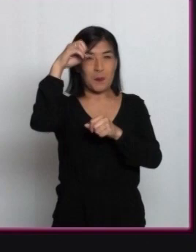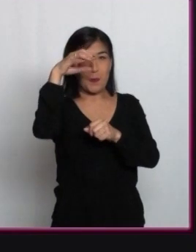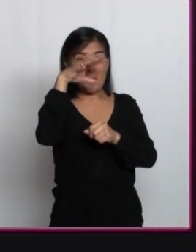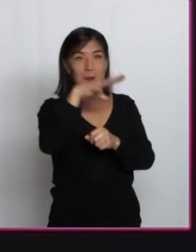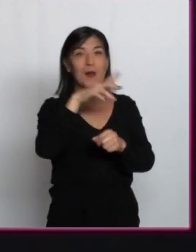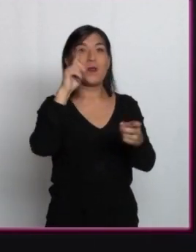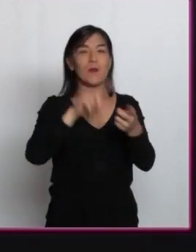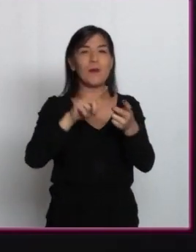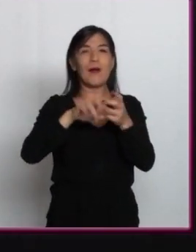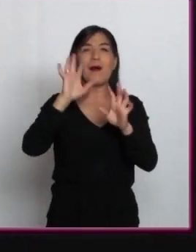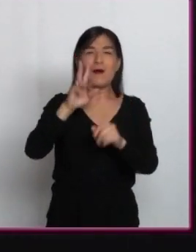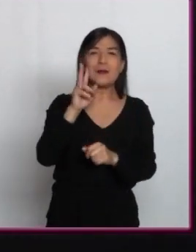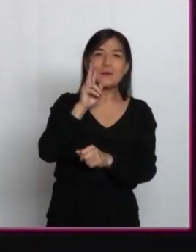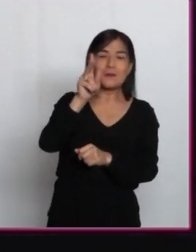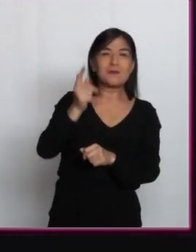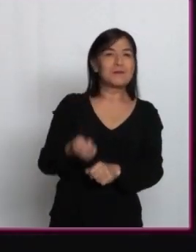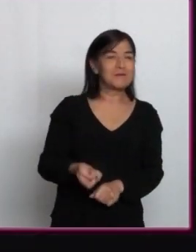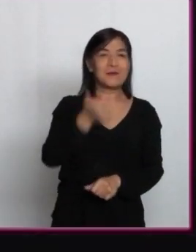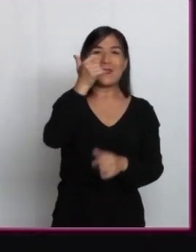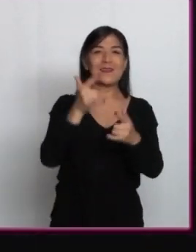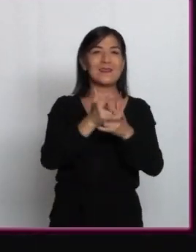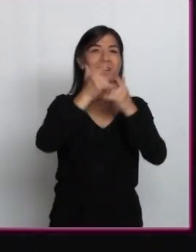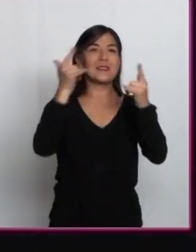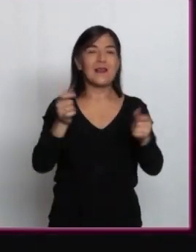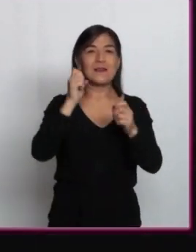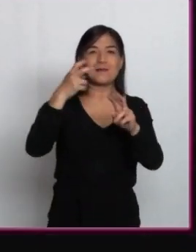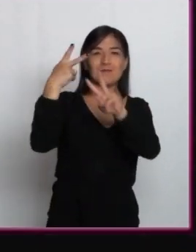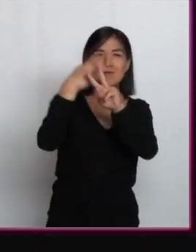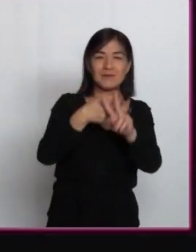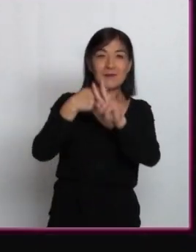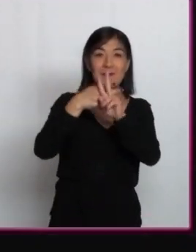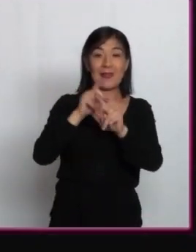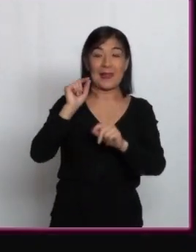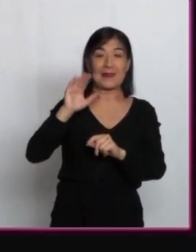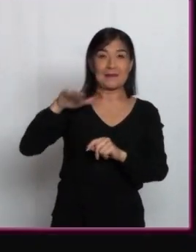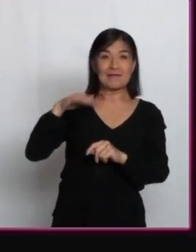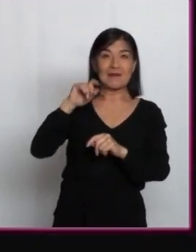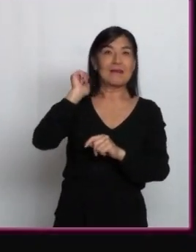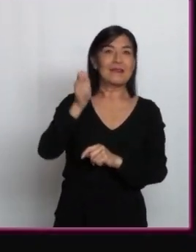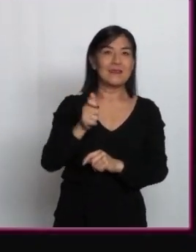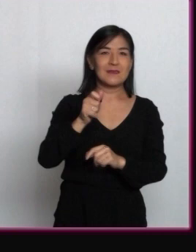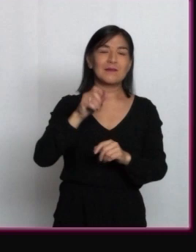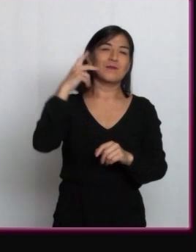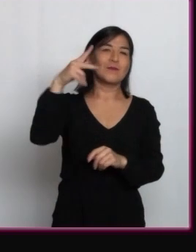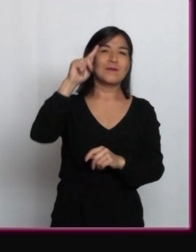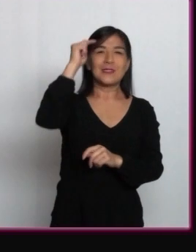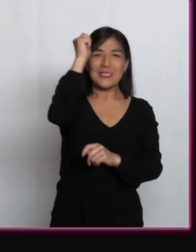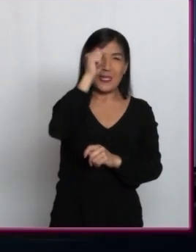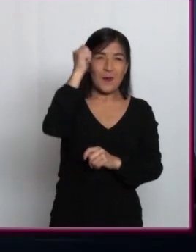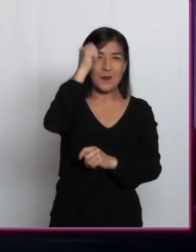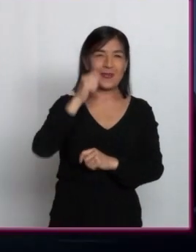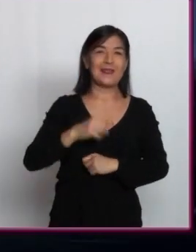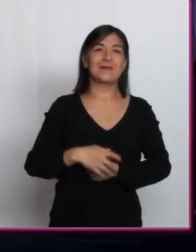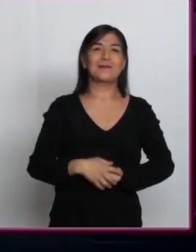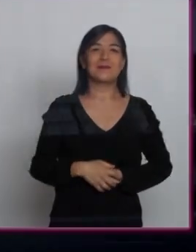donde veremos por primera vez en la historia un tipo de estrellas que hasta hace poco no eran más que una teoría.